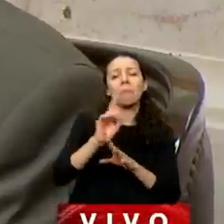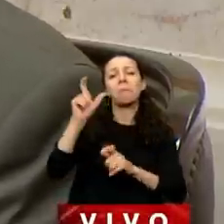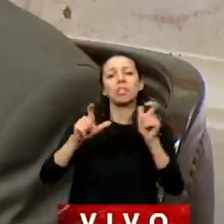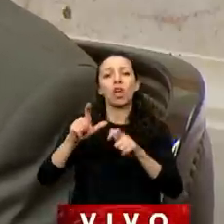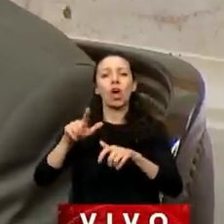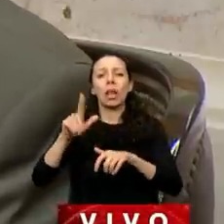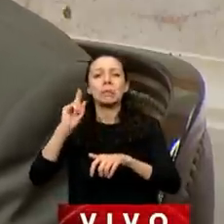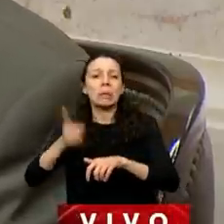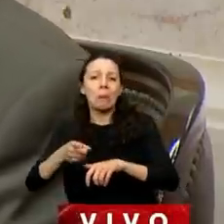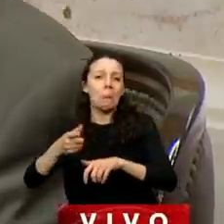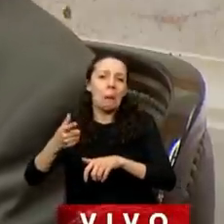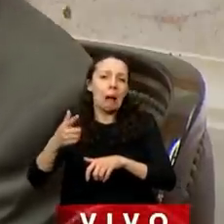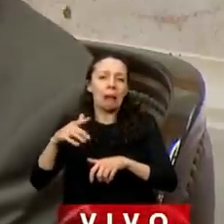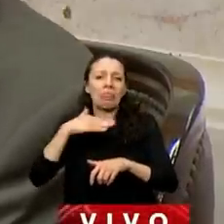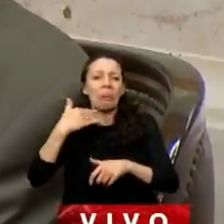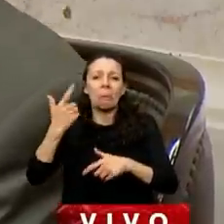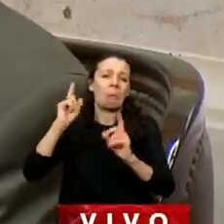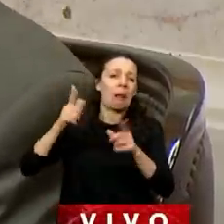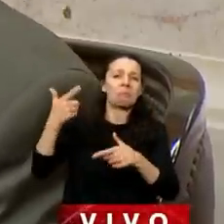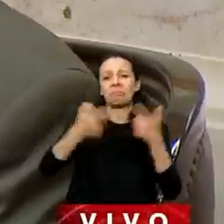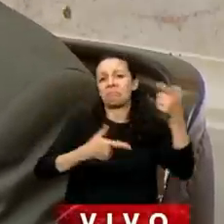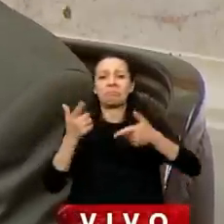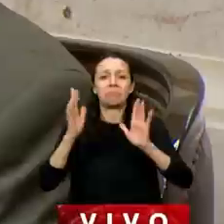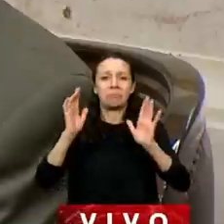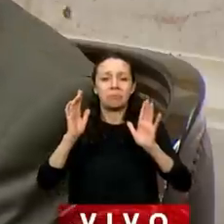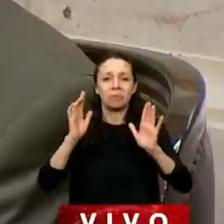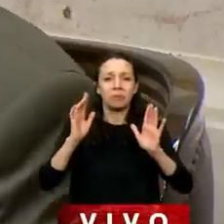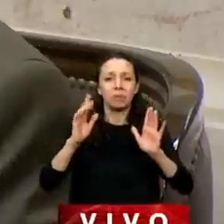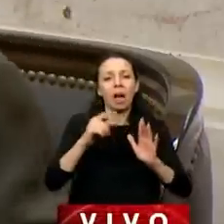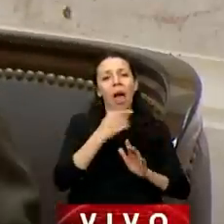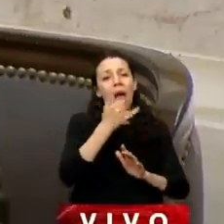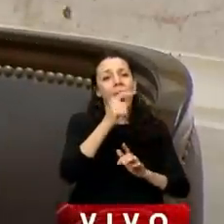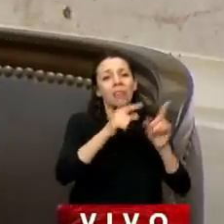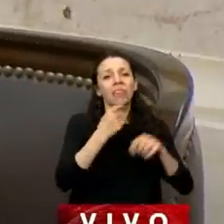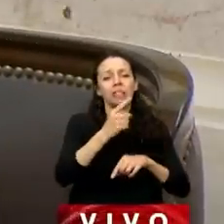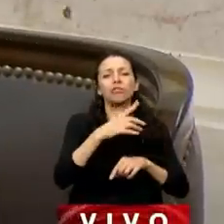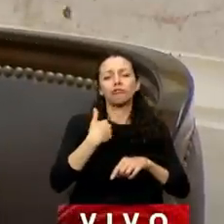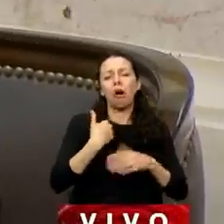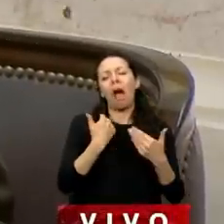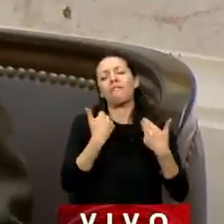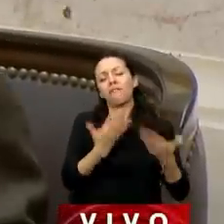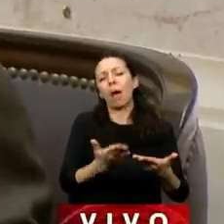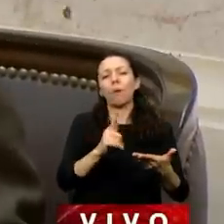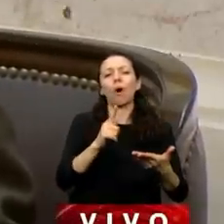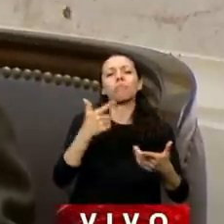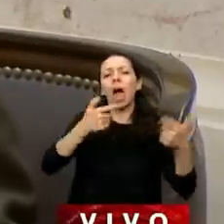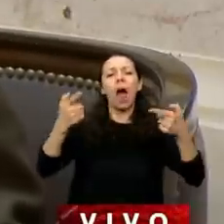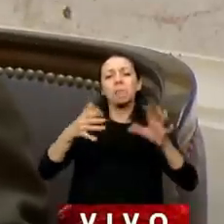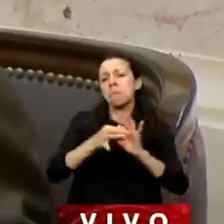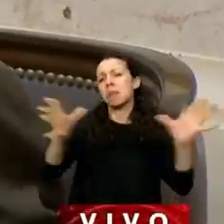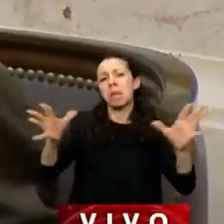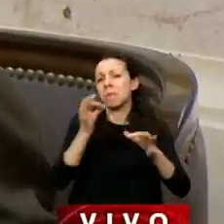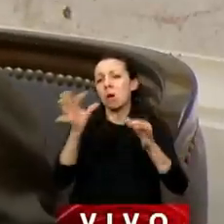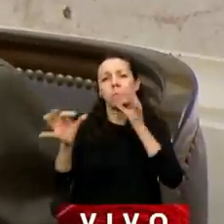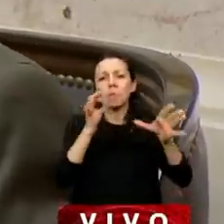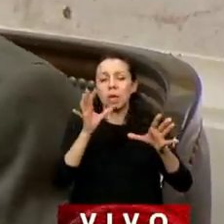las usan igual. Estoy a favor de la libre portación de armas definitivamente. Una ex